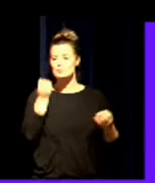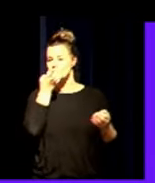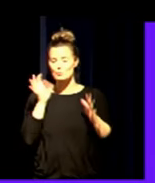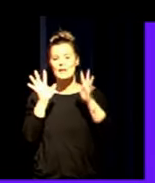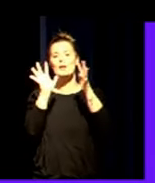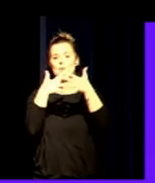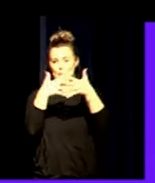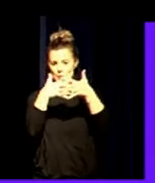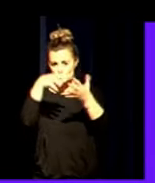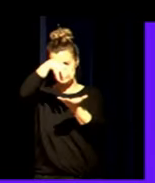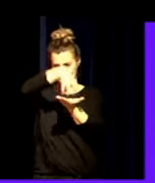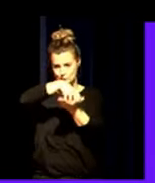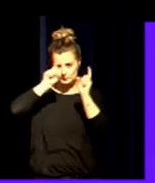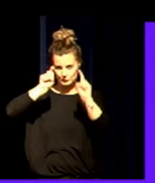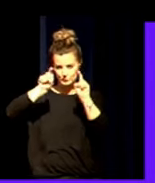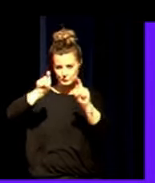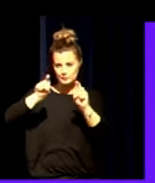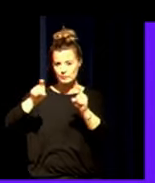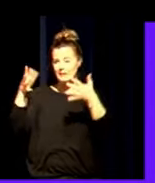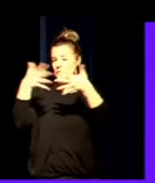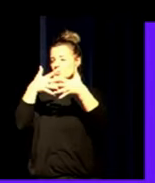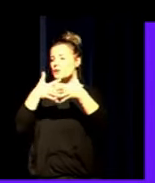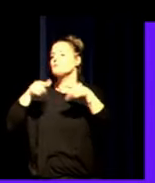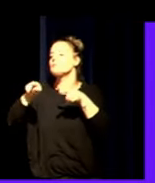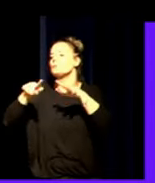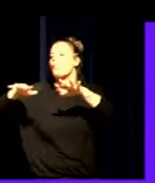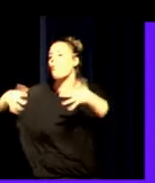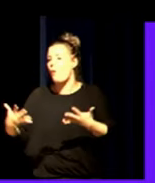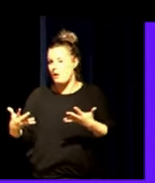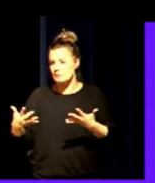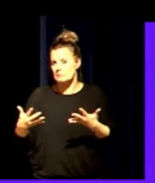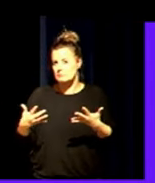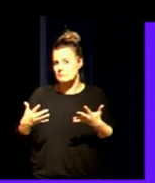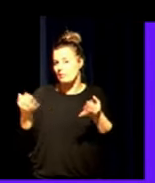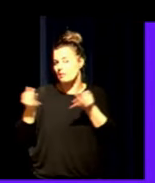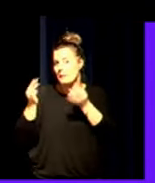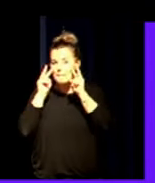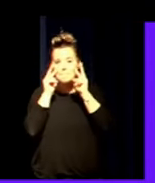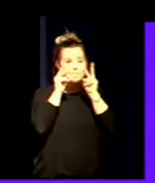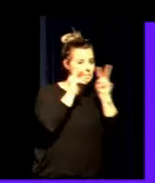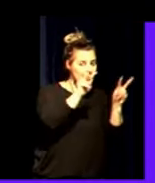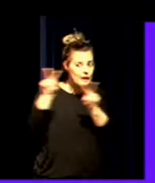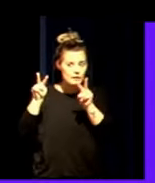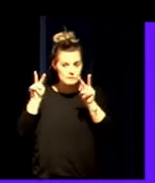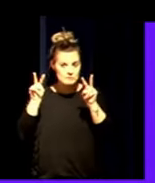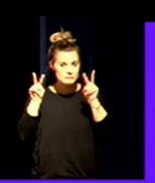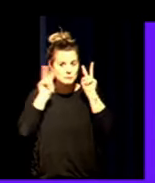estructuras en los centros. Tienen que ser estructuras reconocidas y reconocibles, es decir, reconocidas por los usuarios, por las personas